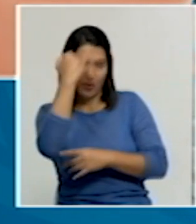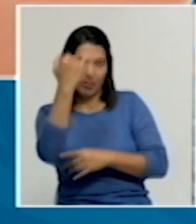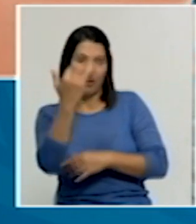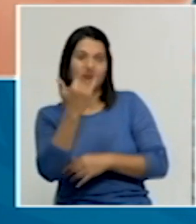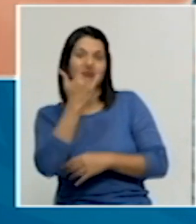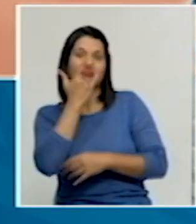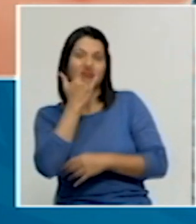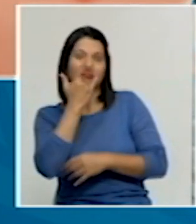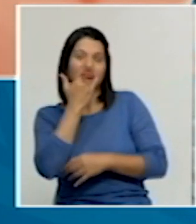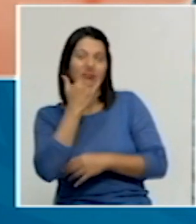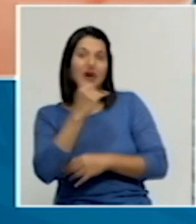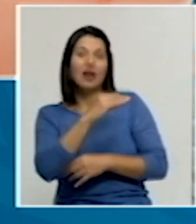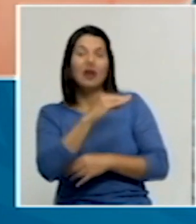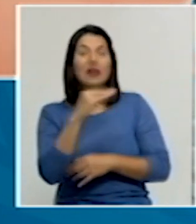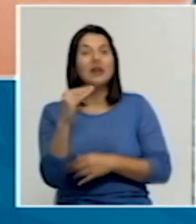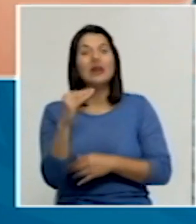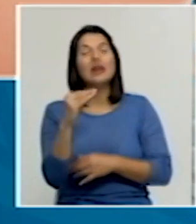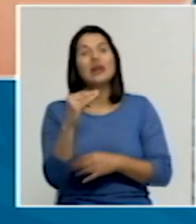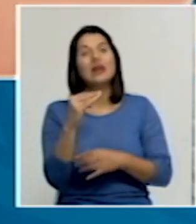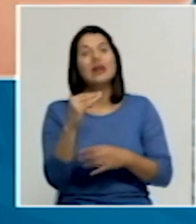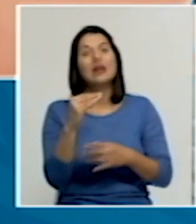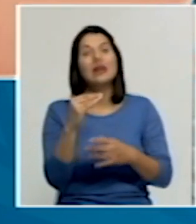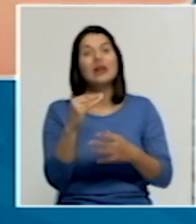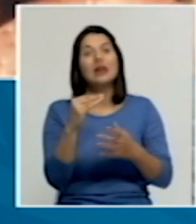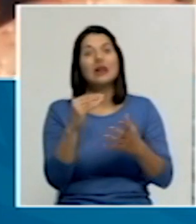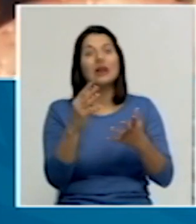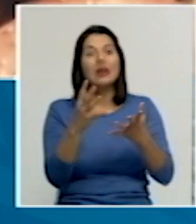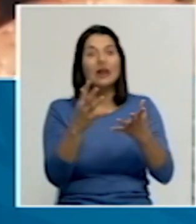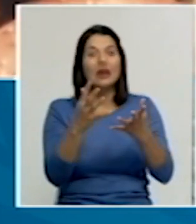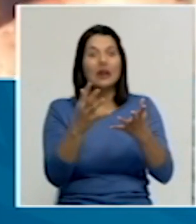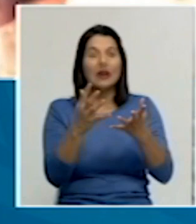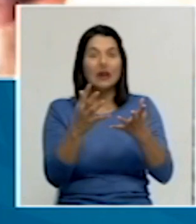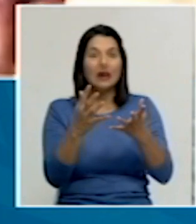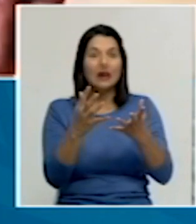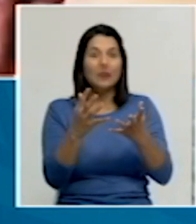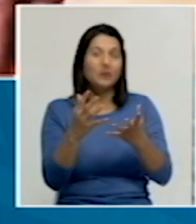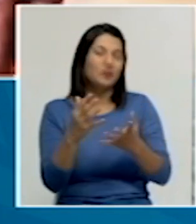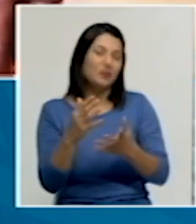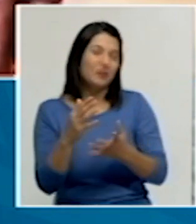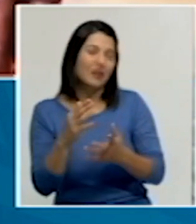erróneas que estigmatizan a algunos sectores de la población. ¿Cuál es su opinión?